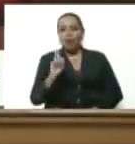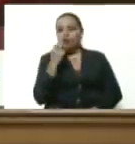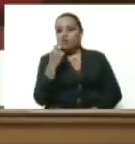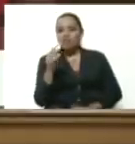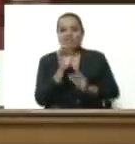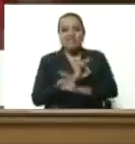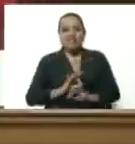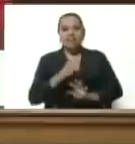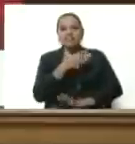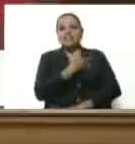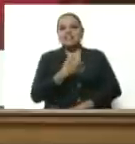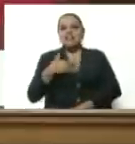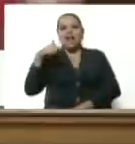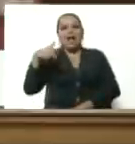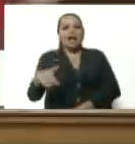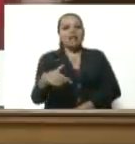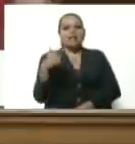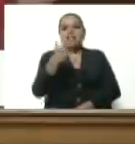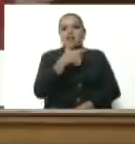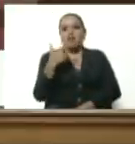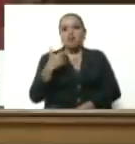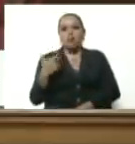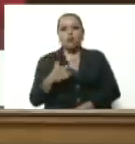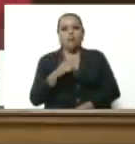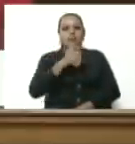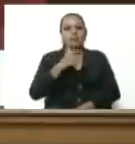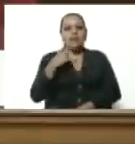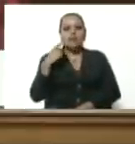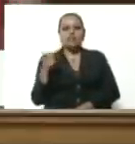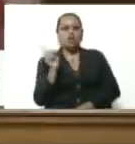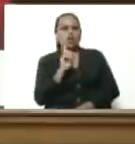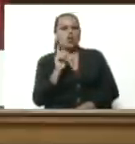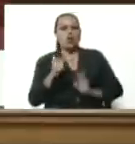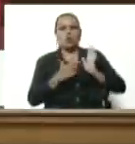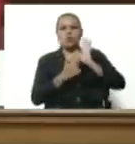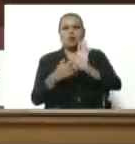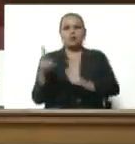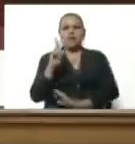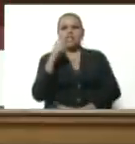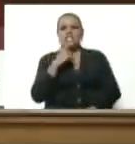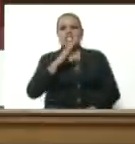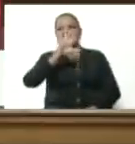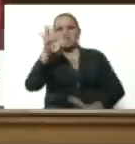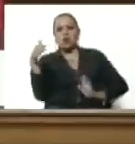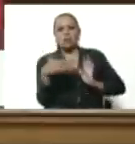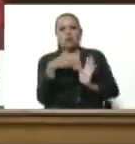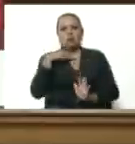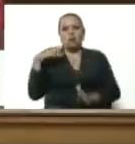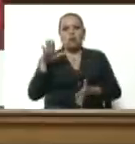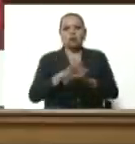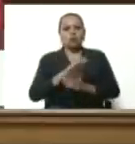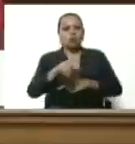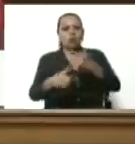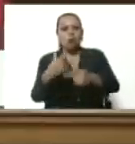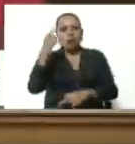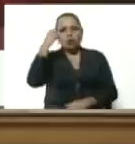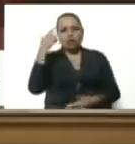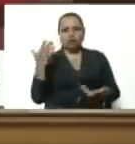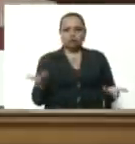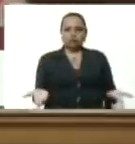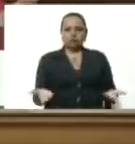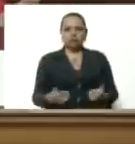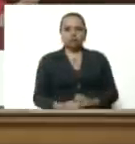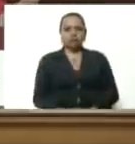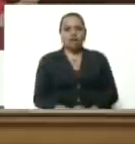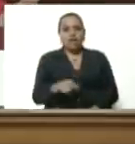Por eso no nos nombran. Quisieran aquí y se buscan expertos que digan, no, la proyección de Venezuela dice que 5.000 muertos por día. Eso es lo que